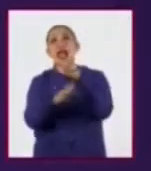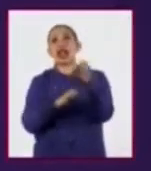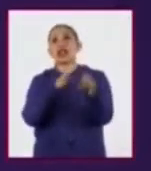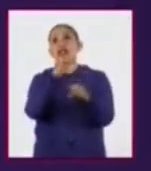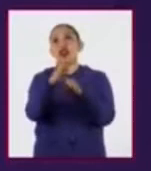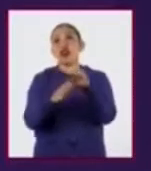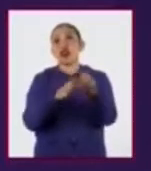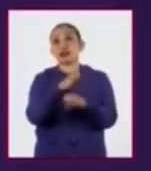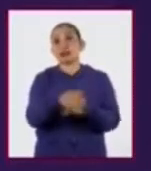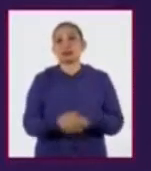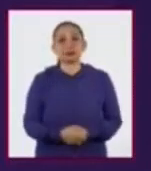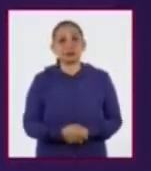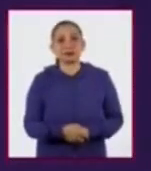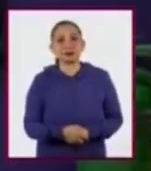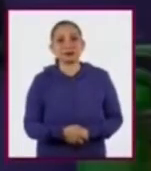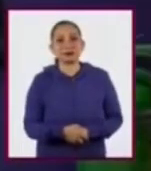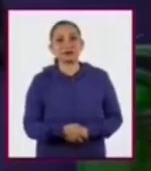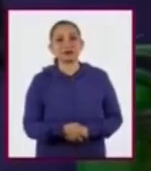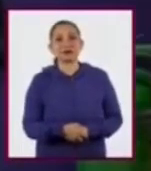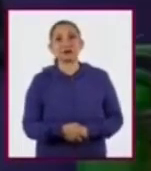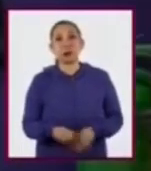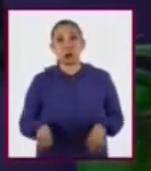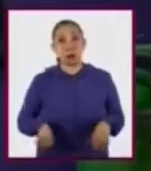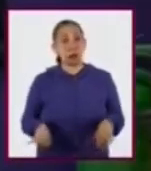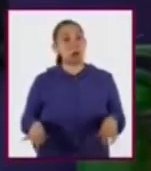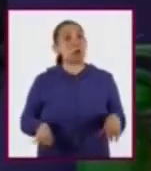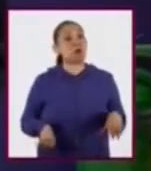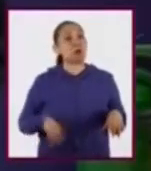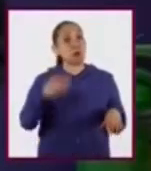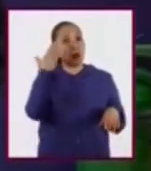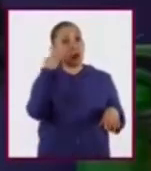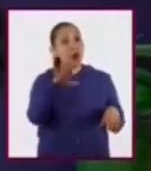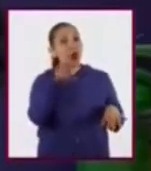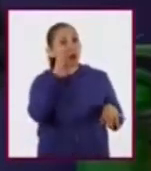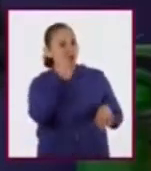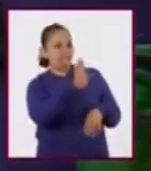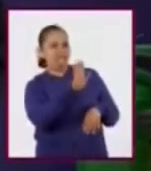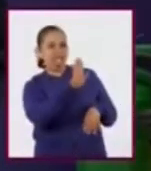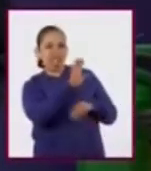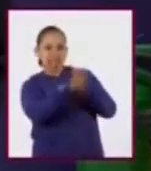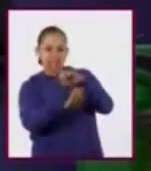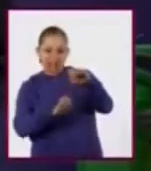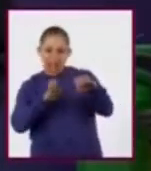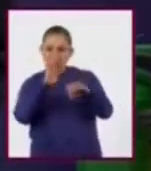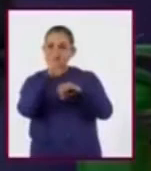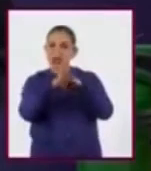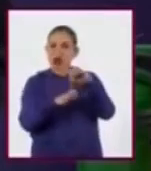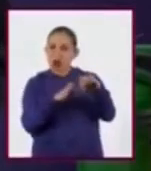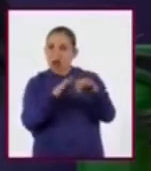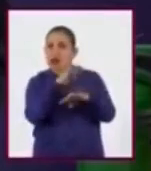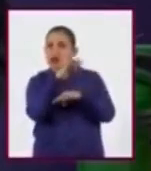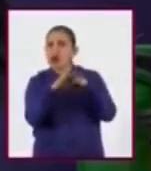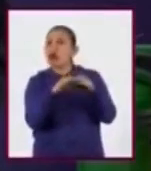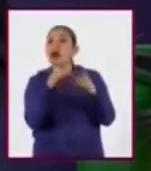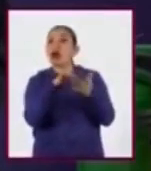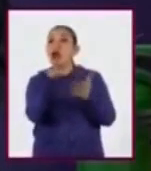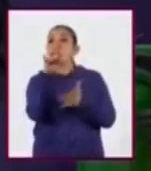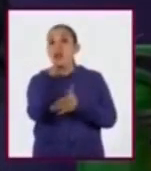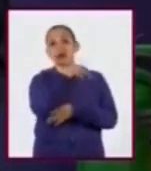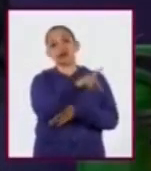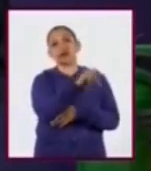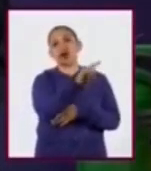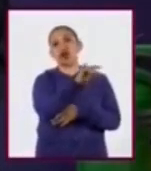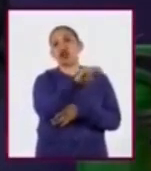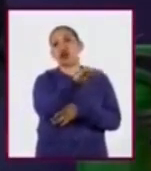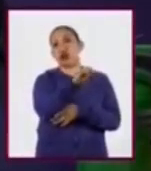electrones. Qué interesante saber cómo se comportan los electrones y todo gracias a los